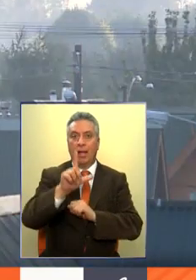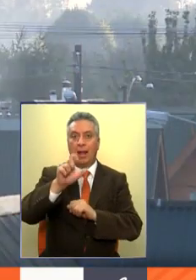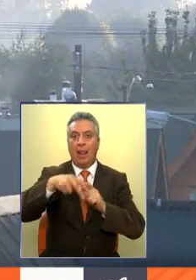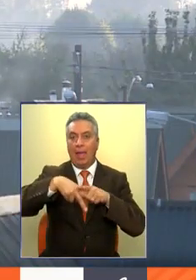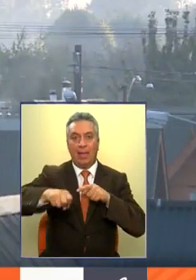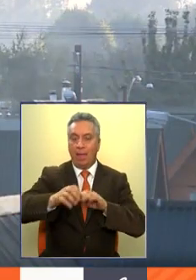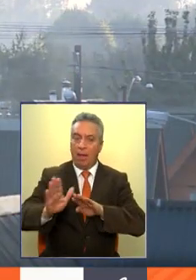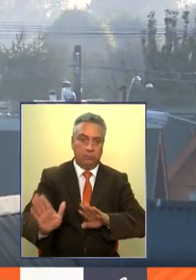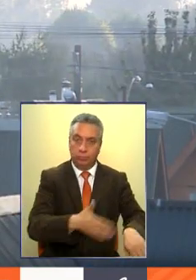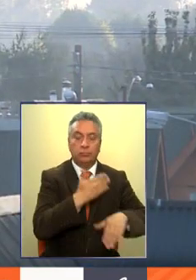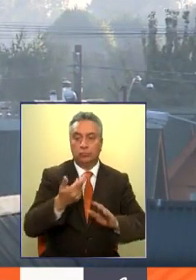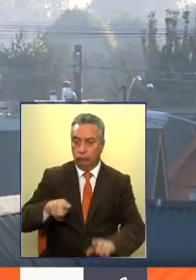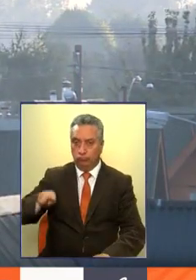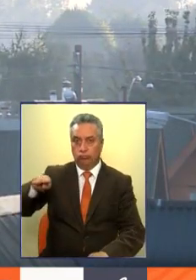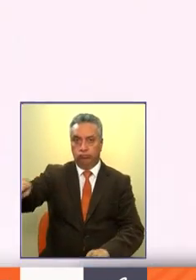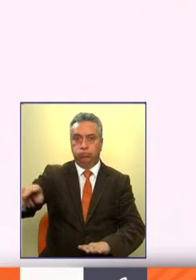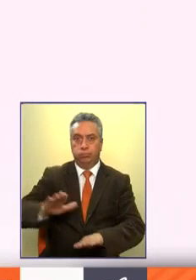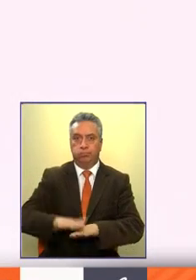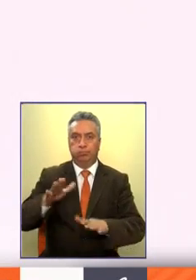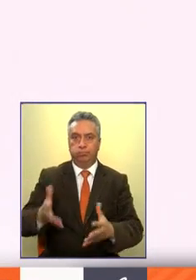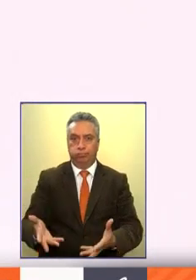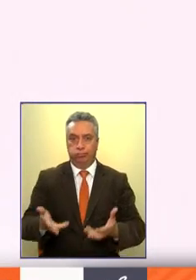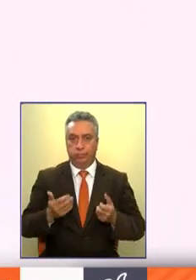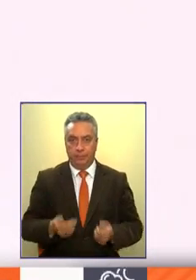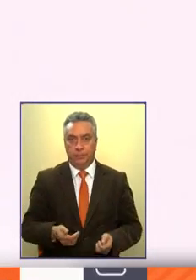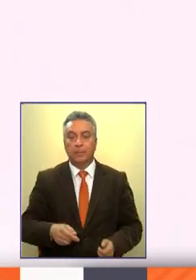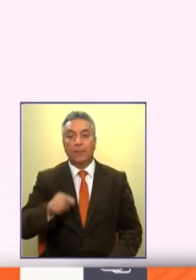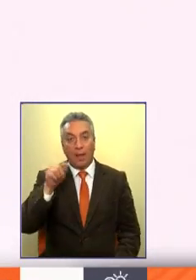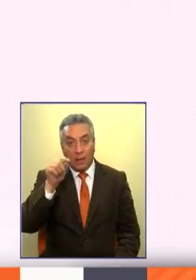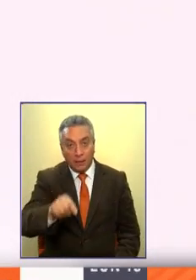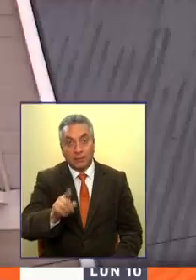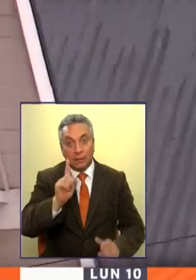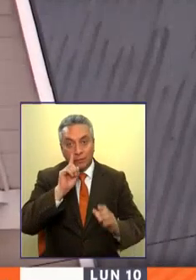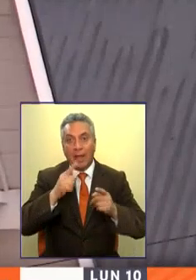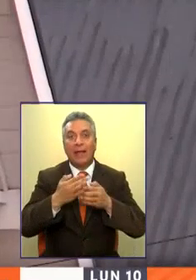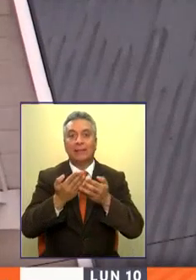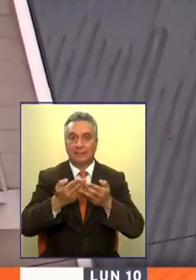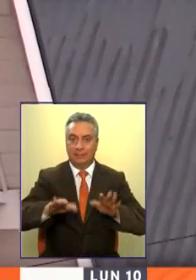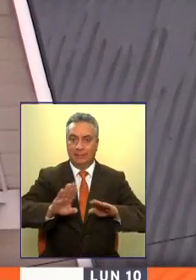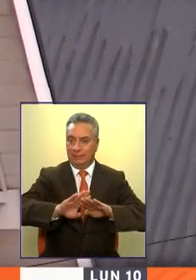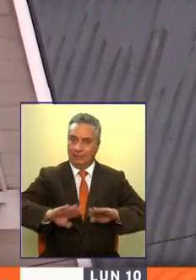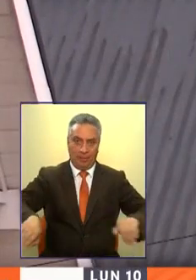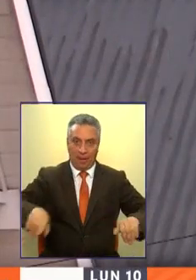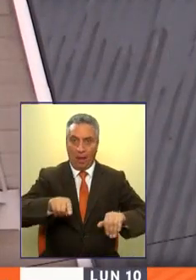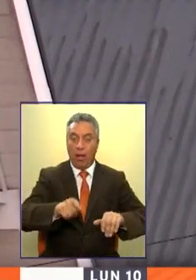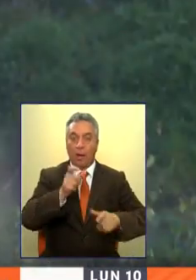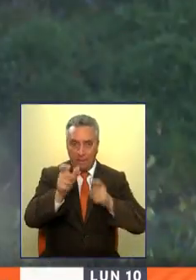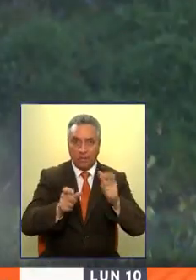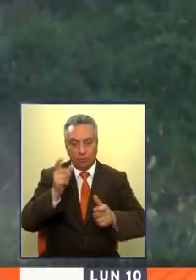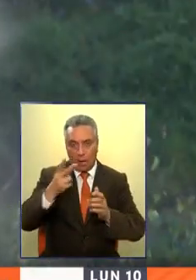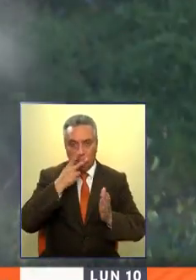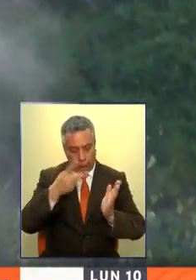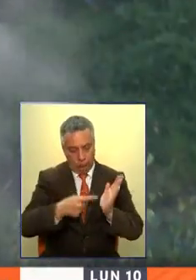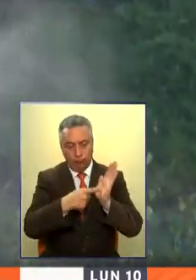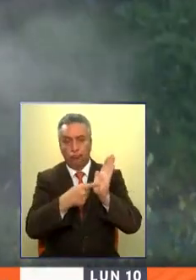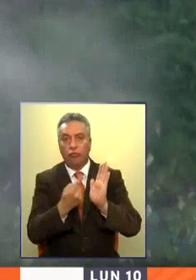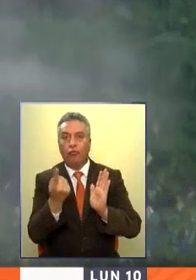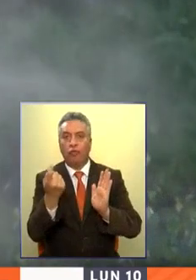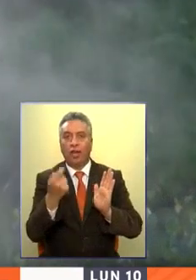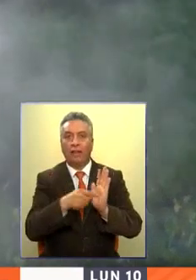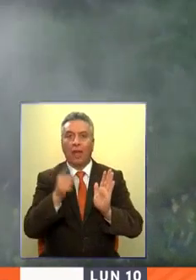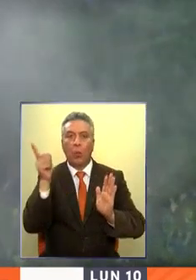eléctrica. El consumo asociado a esta tarifa será medido de forma separada y el cliente lo podrá ver reflejado en su boleta